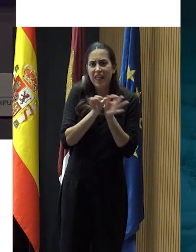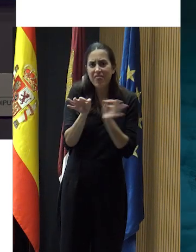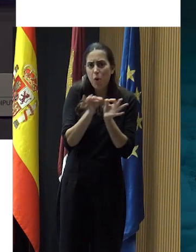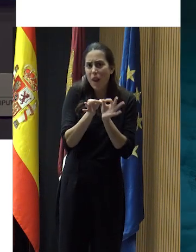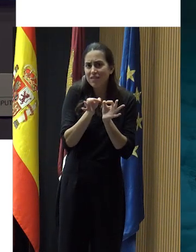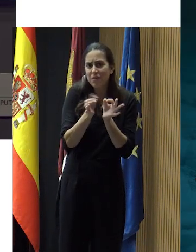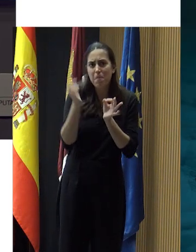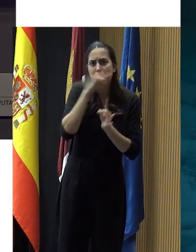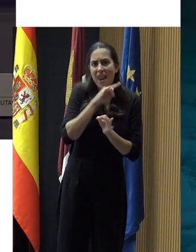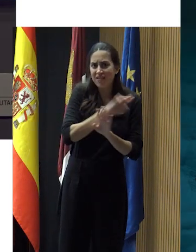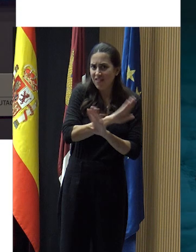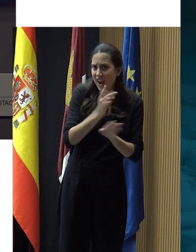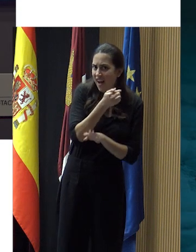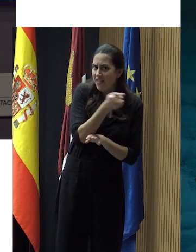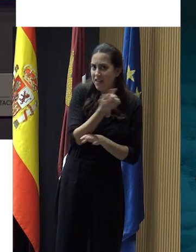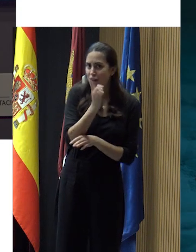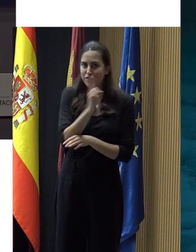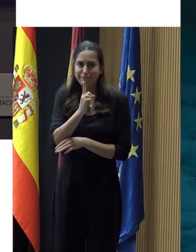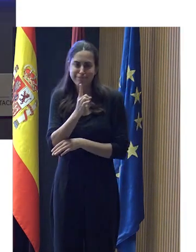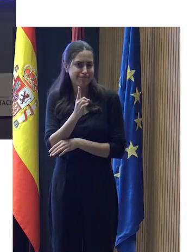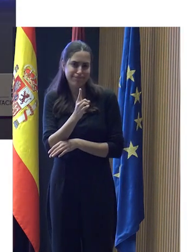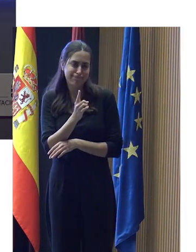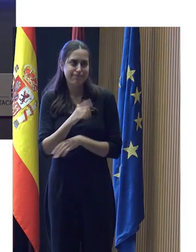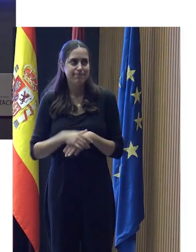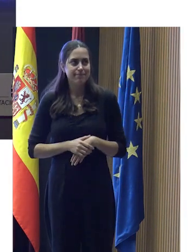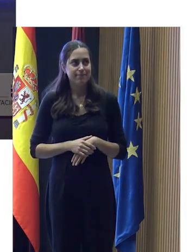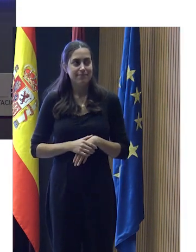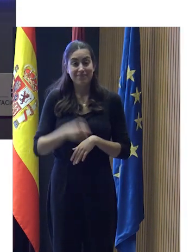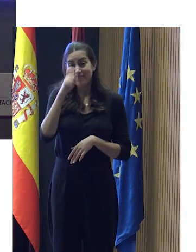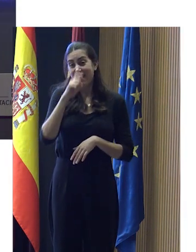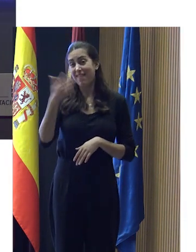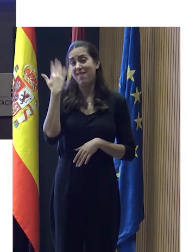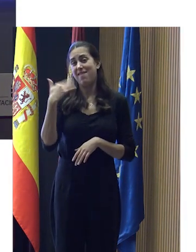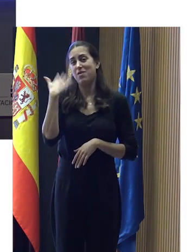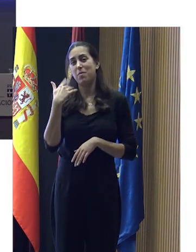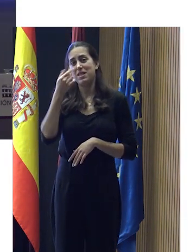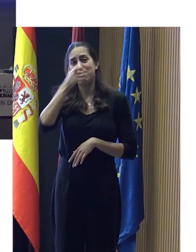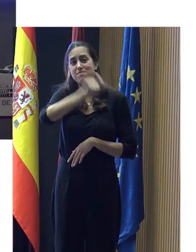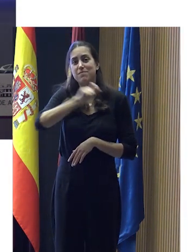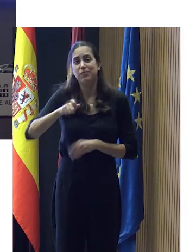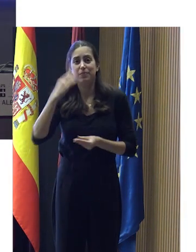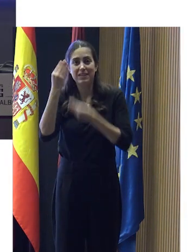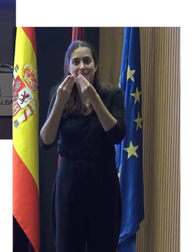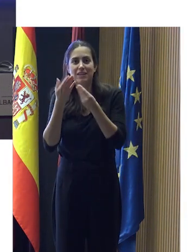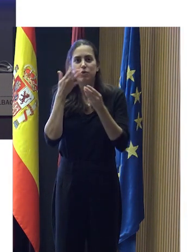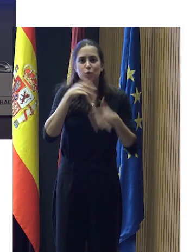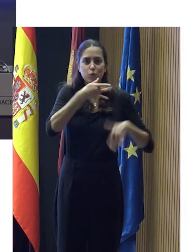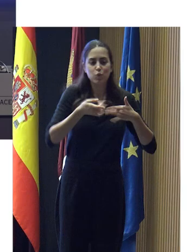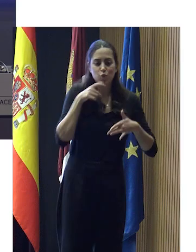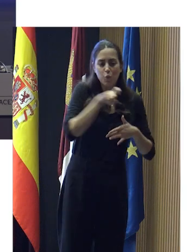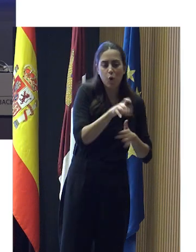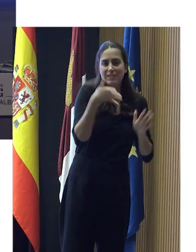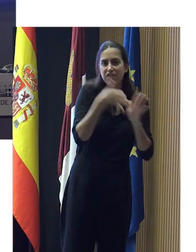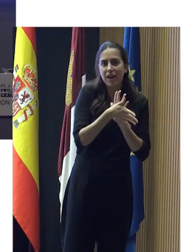células tumorales. Pero esto no es completamente así. Antiguamente se creía pues eso, que un tumor estaba compuesto por